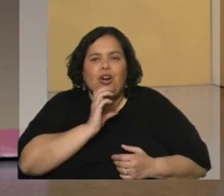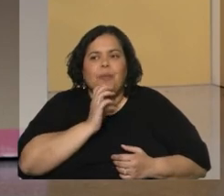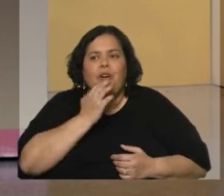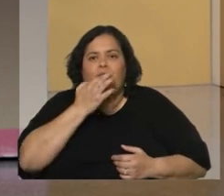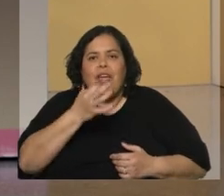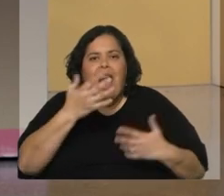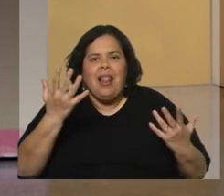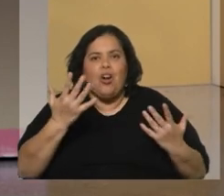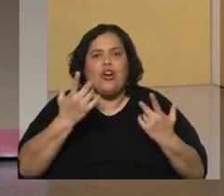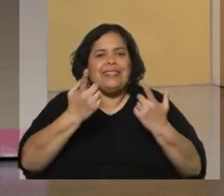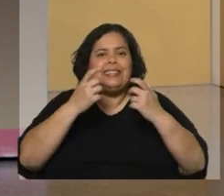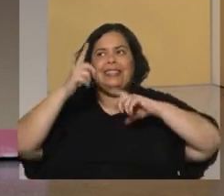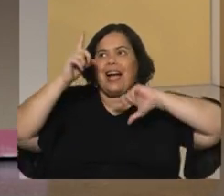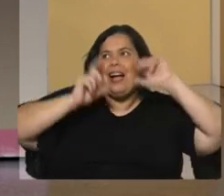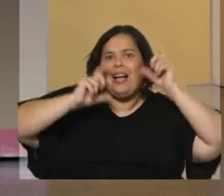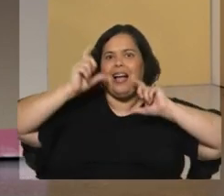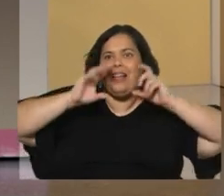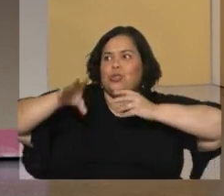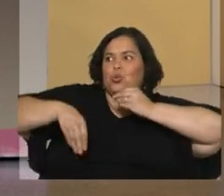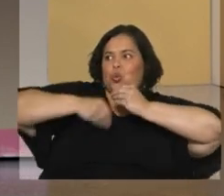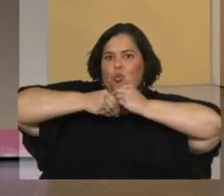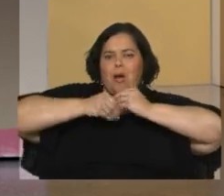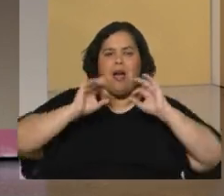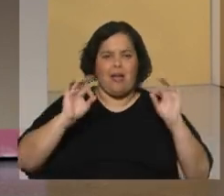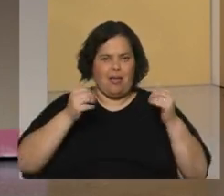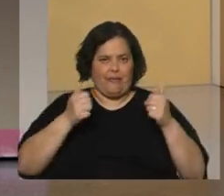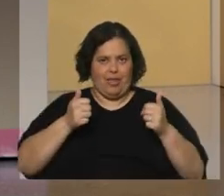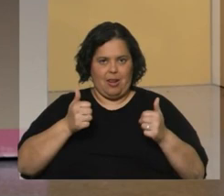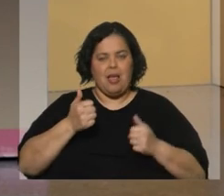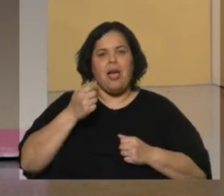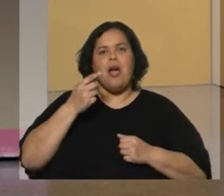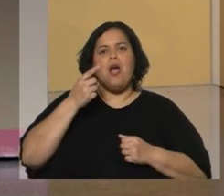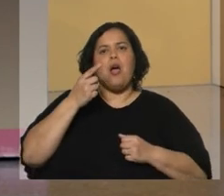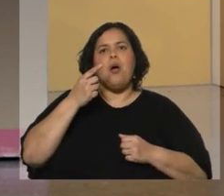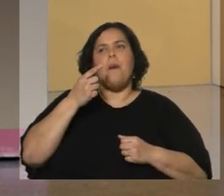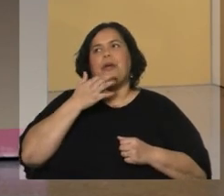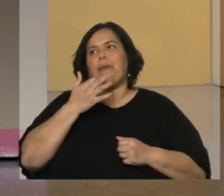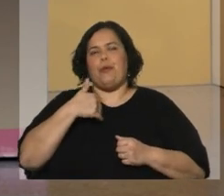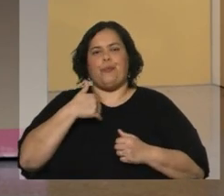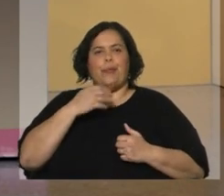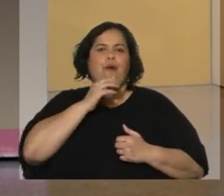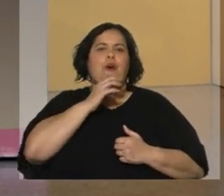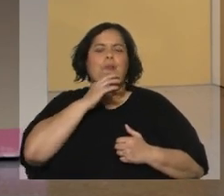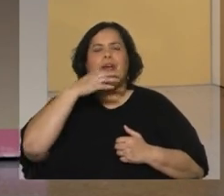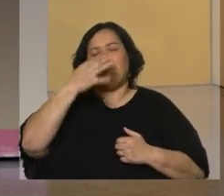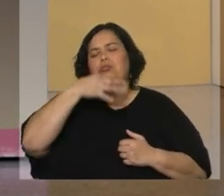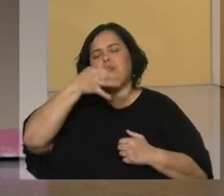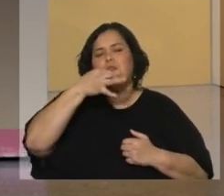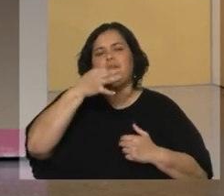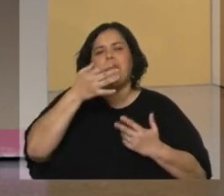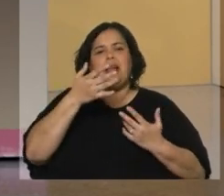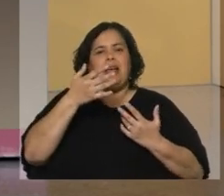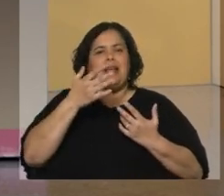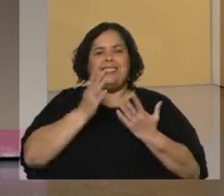la máscara necesita la gestualidad Para apoyar porque cuando uno hace humor Por más que por más que esté guionado lo que